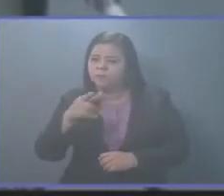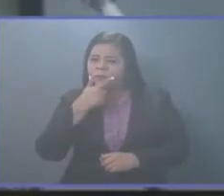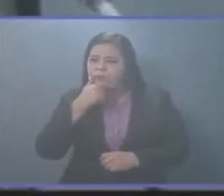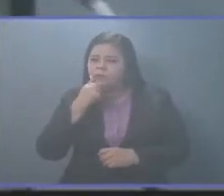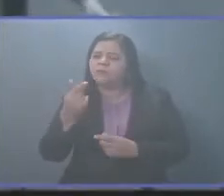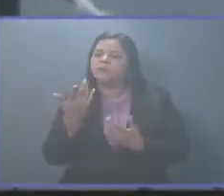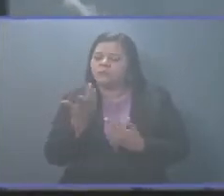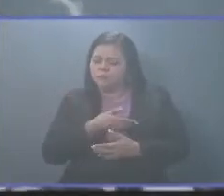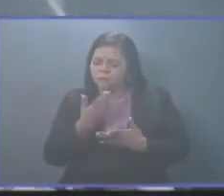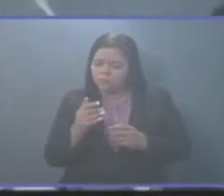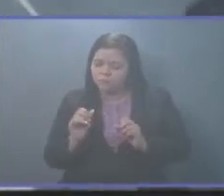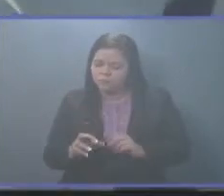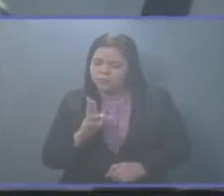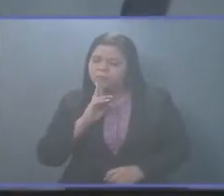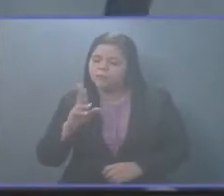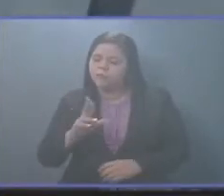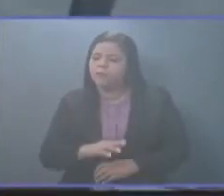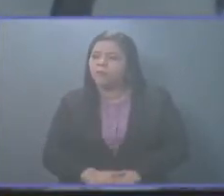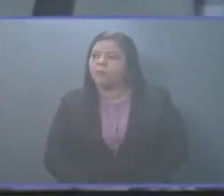ustedes.